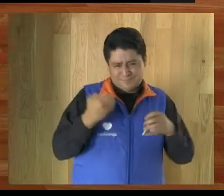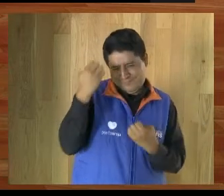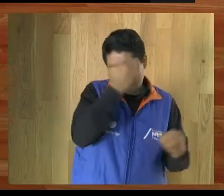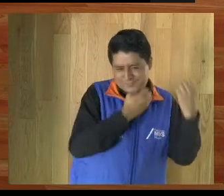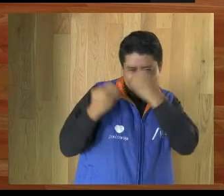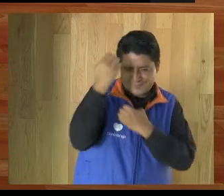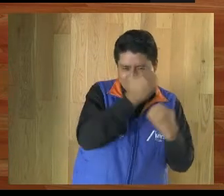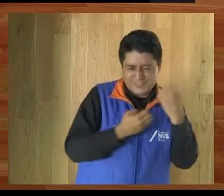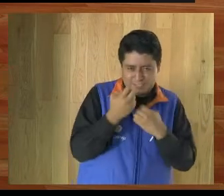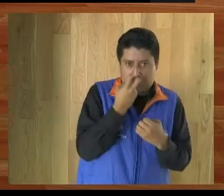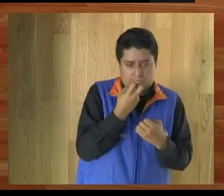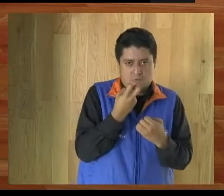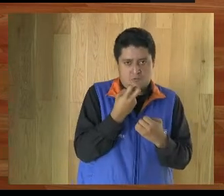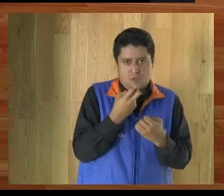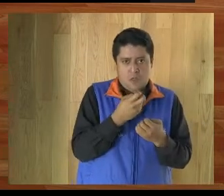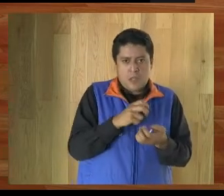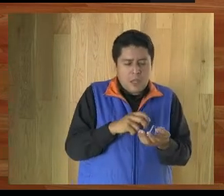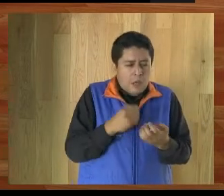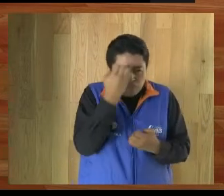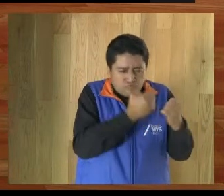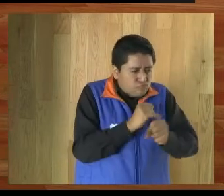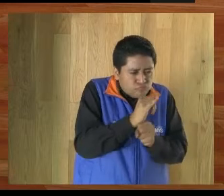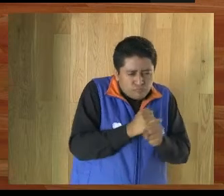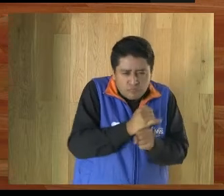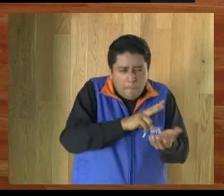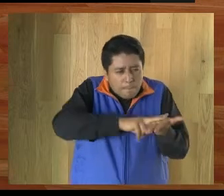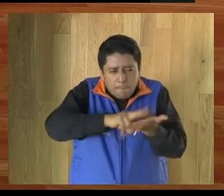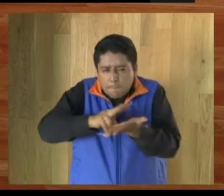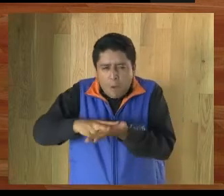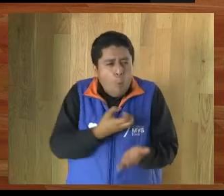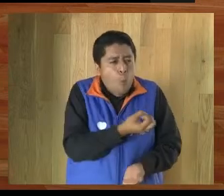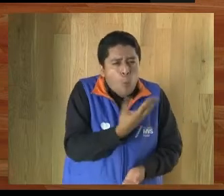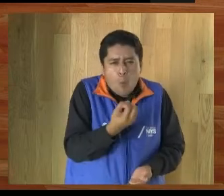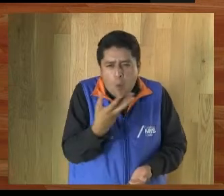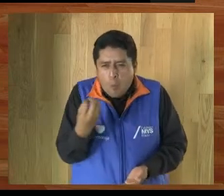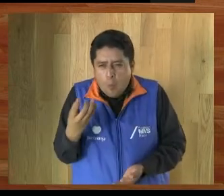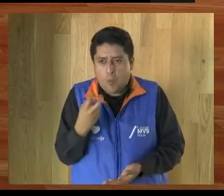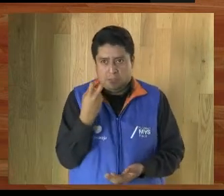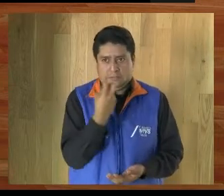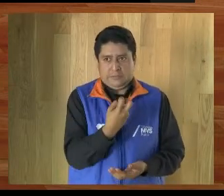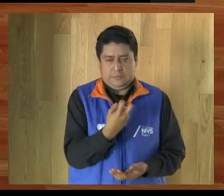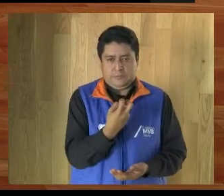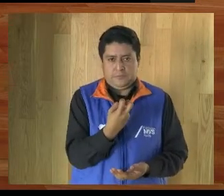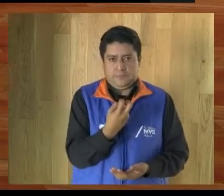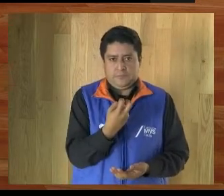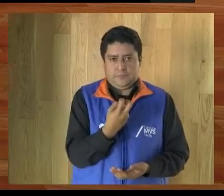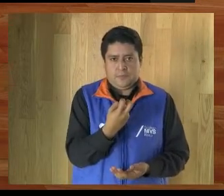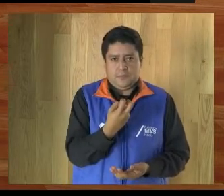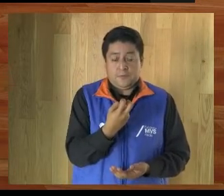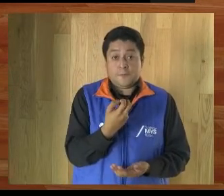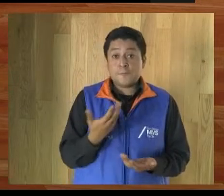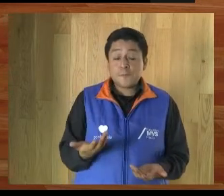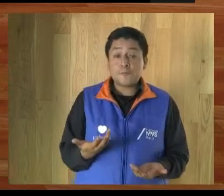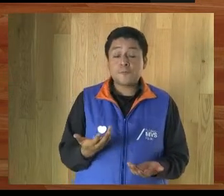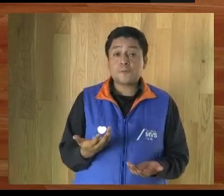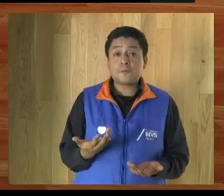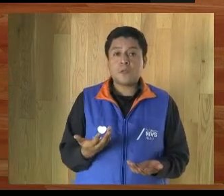que más pesan en la reputación de las organizaciones, pues ellos en el Global Red Trap, el estudio anual que hacen,